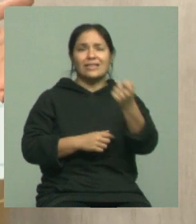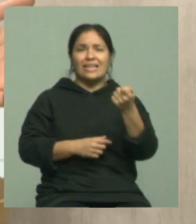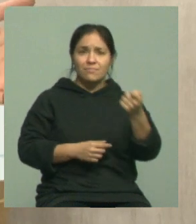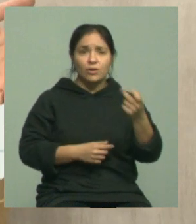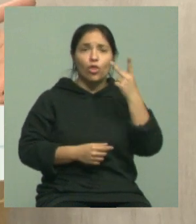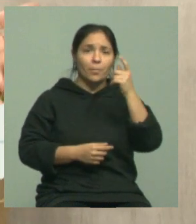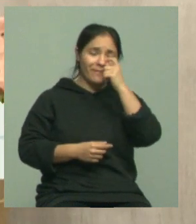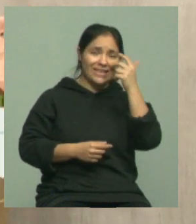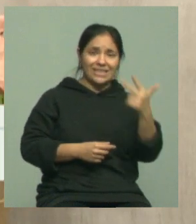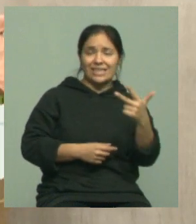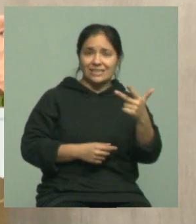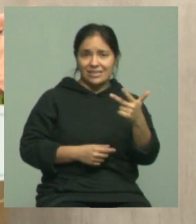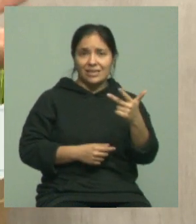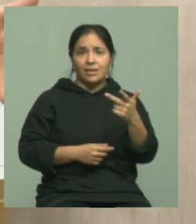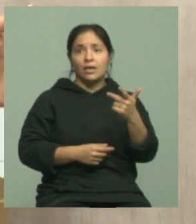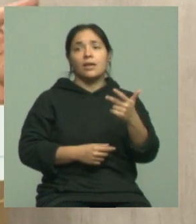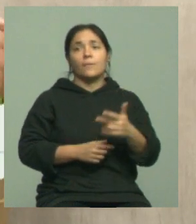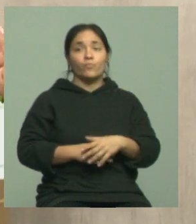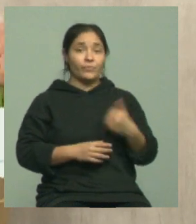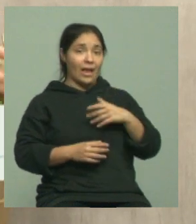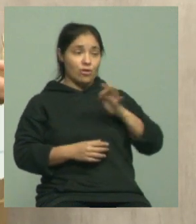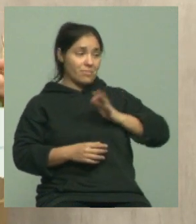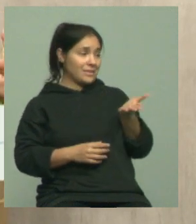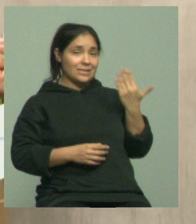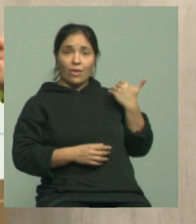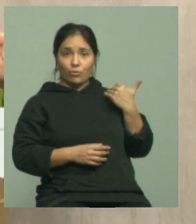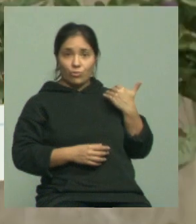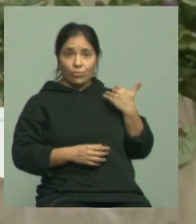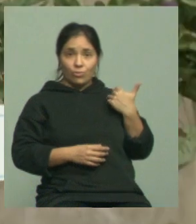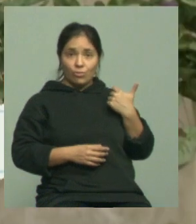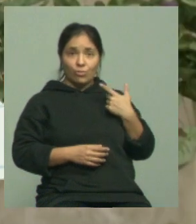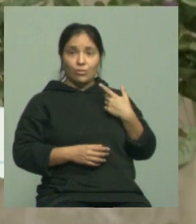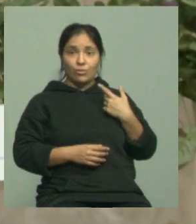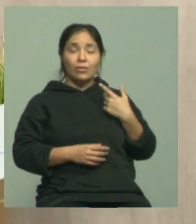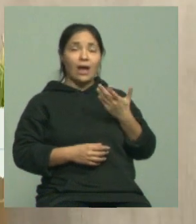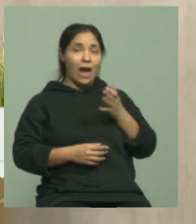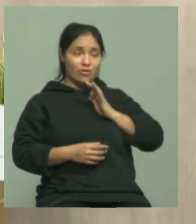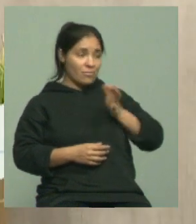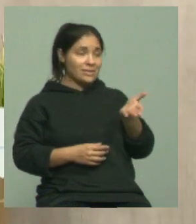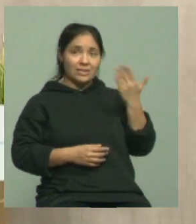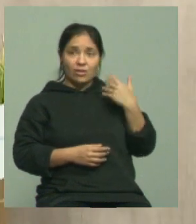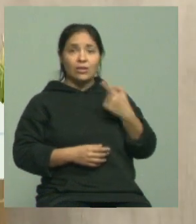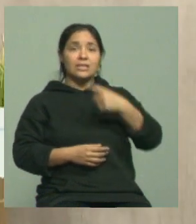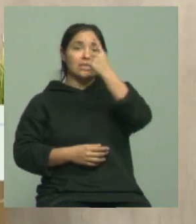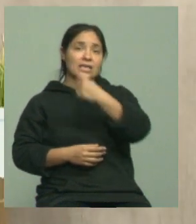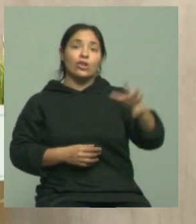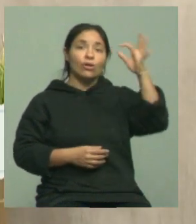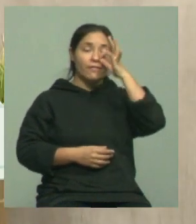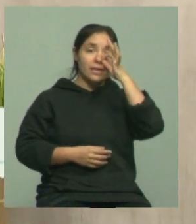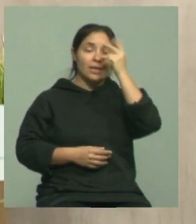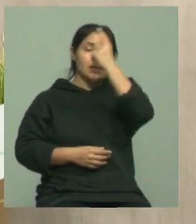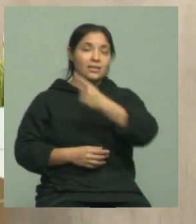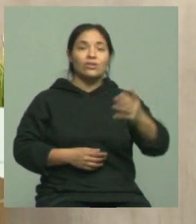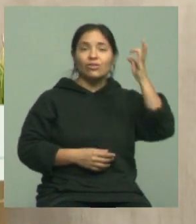personas LGBT. Entonces, en 2023 digo, el año pasado, el año ¿no? pasado, y sí. rondan los 120,